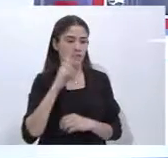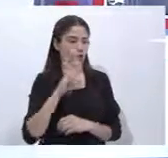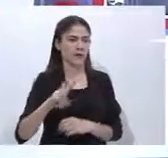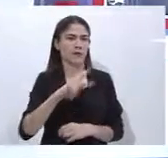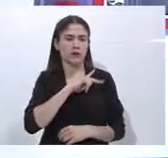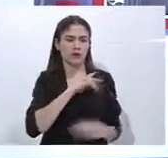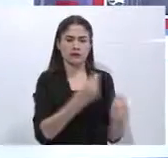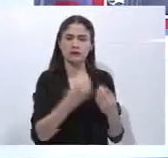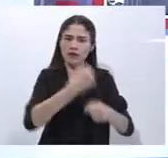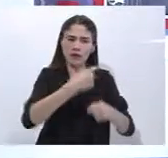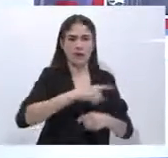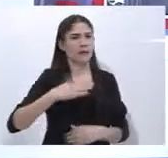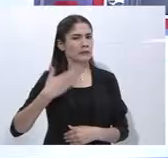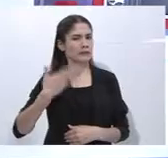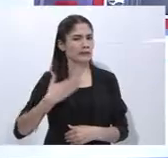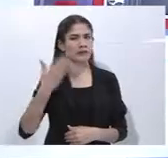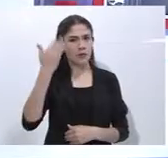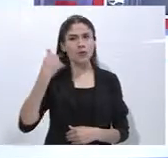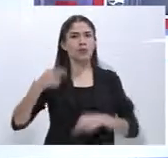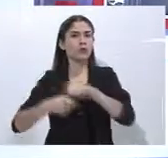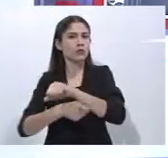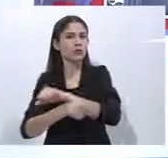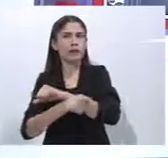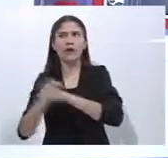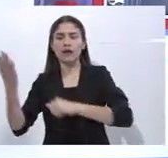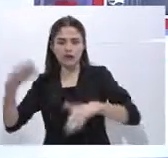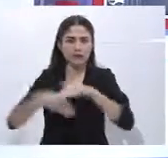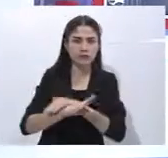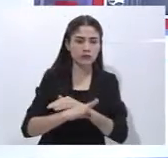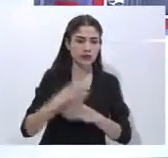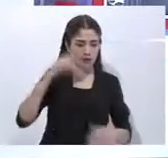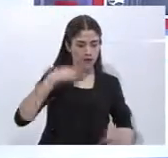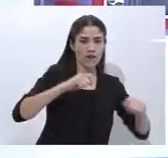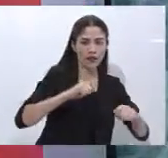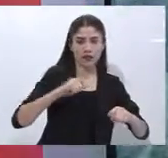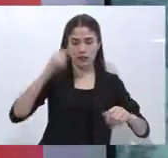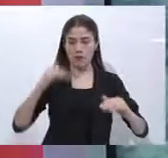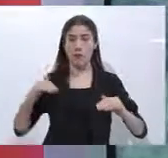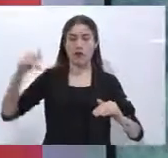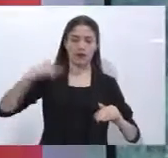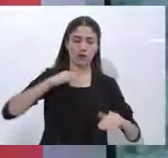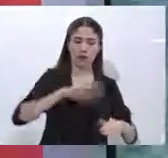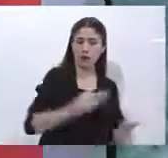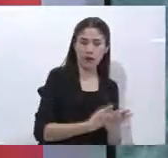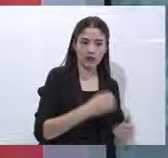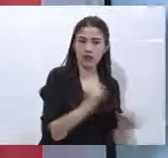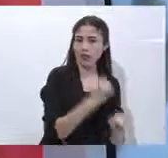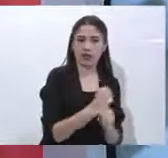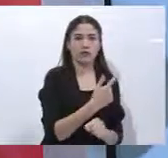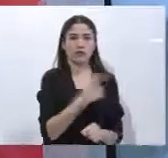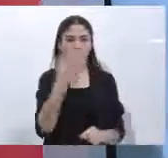llegado a un acuerdo con ellos que se comercializaría en estos días hasta que se estabilice el precio